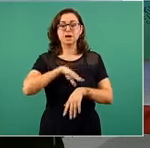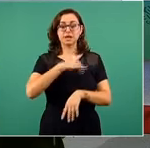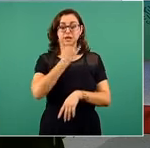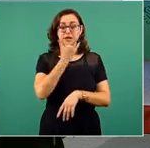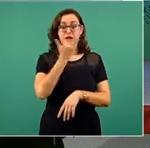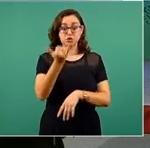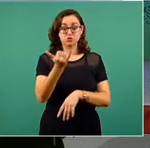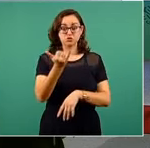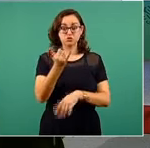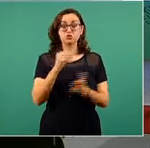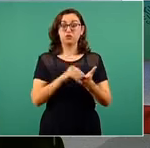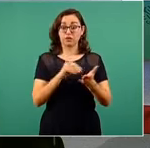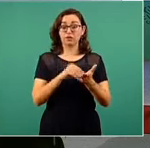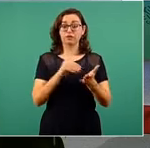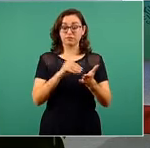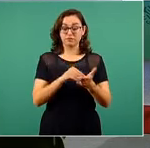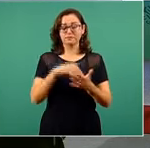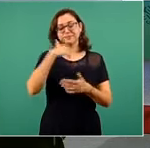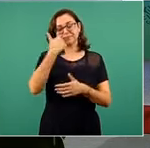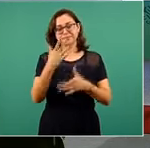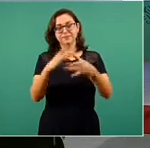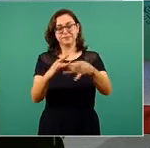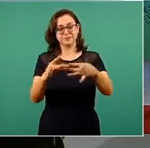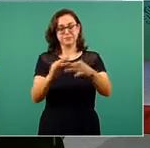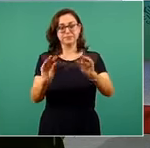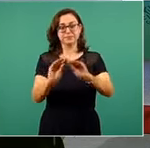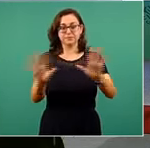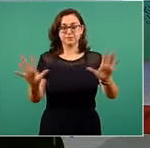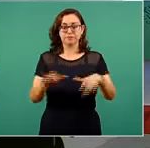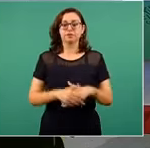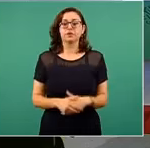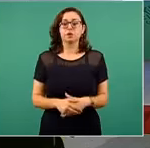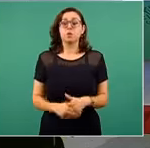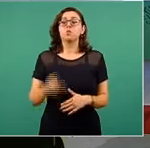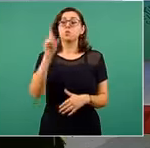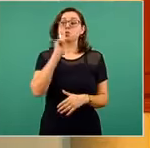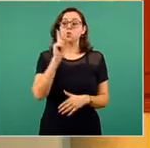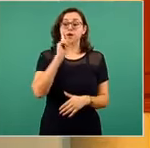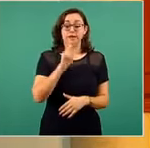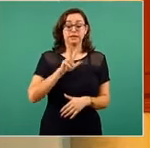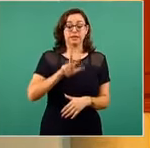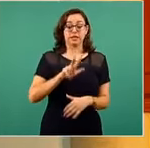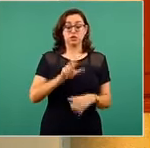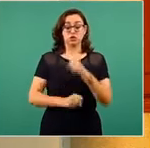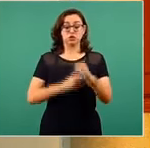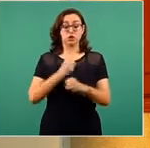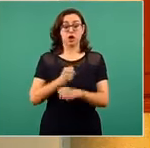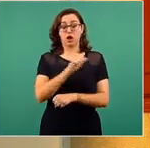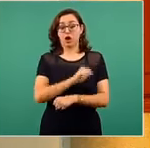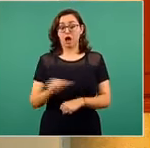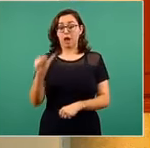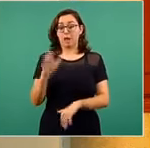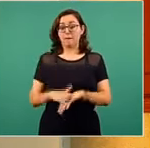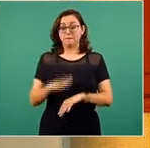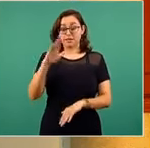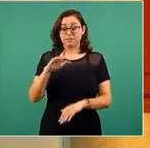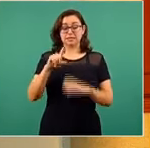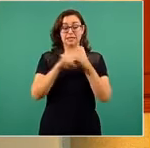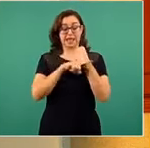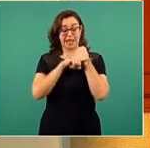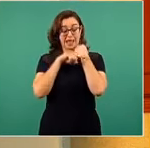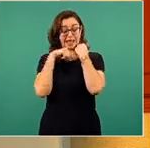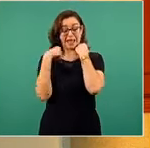Mujeres de 18 años de edad en adelante que estén embarazadas con al menos 10